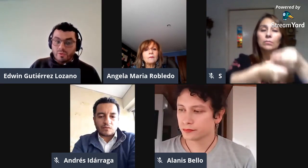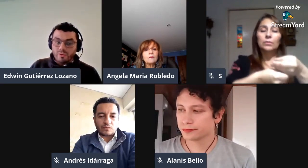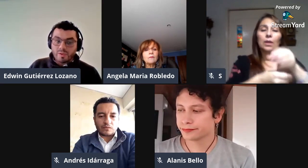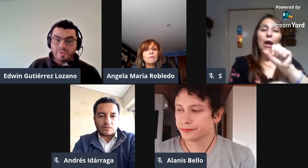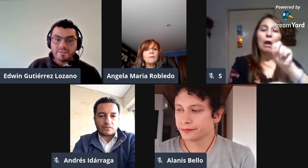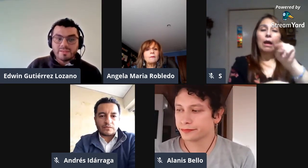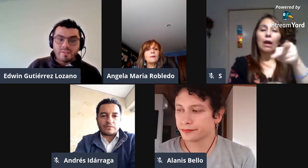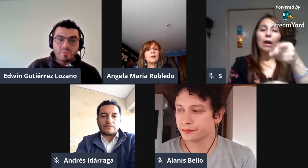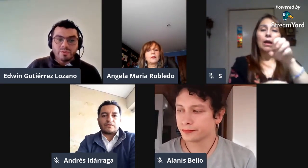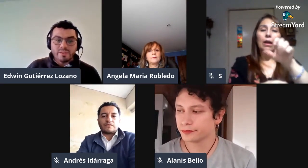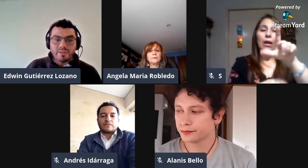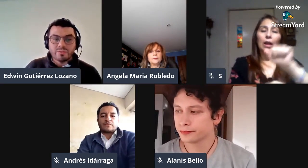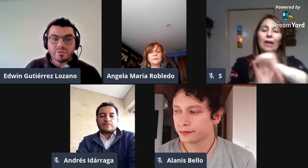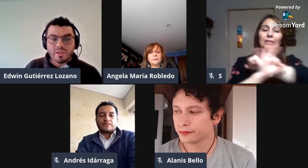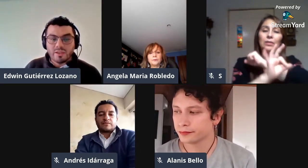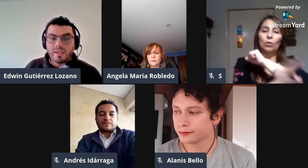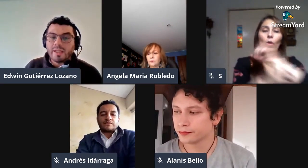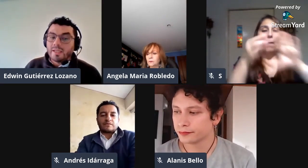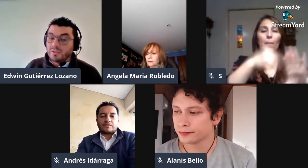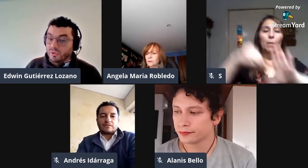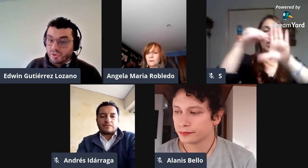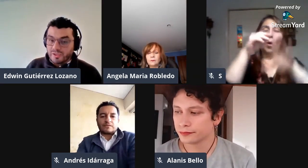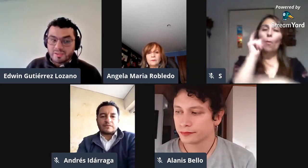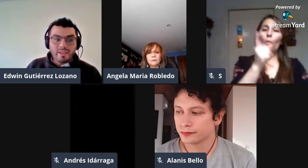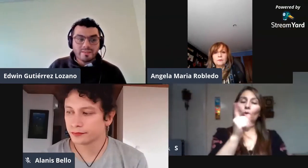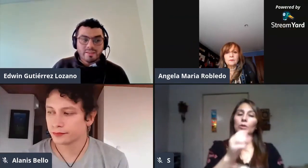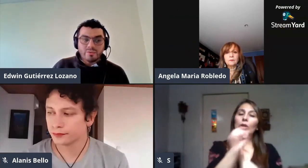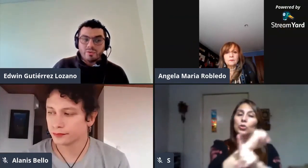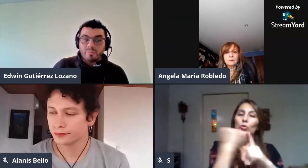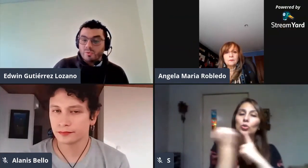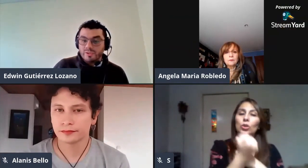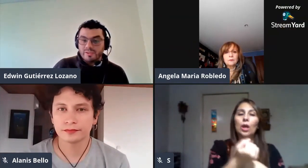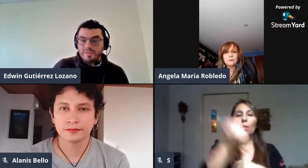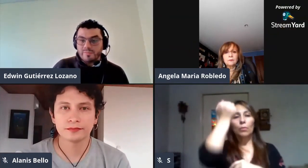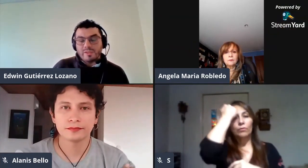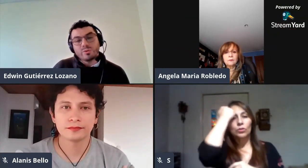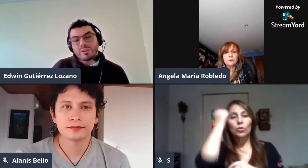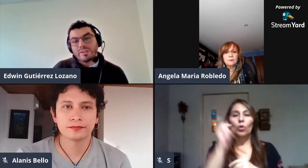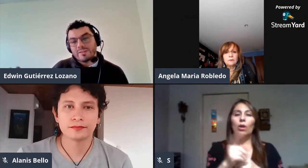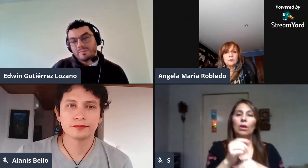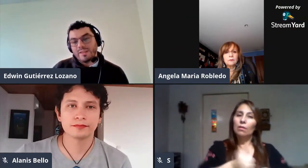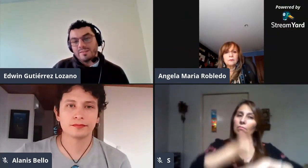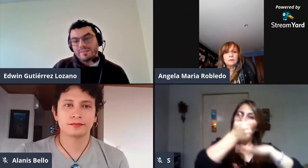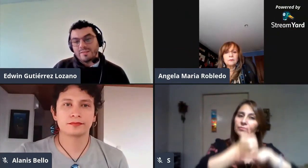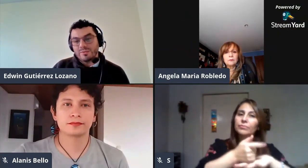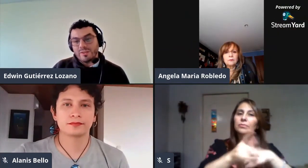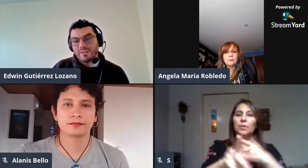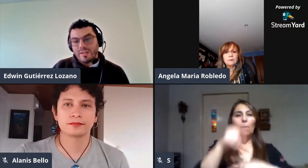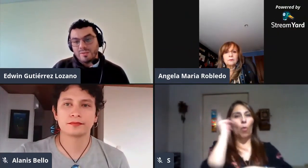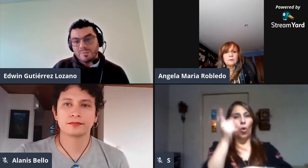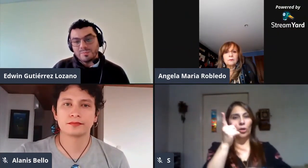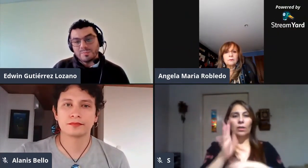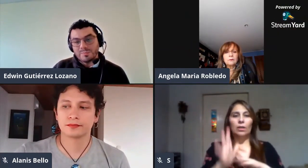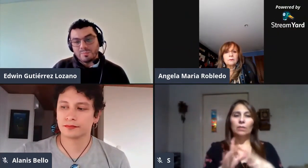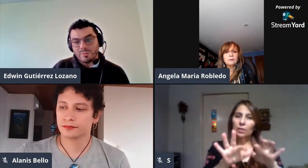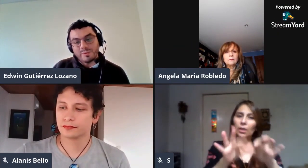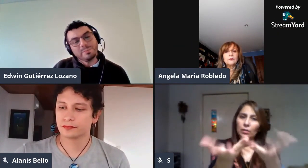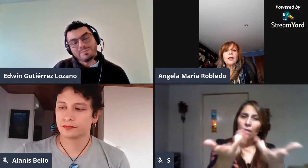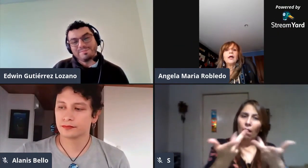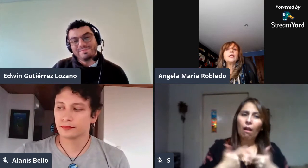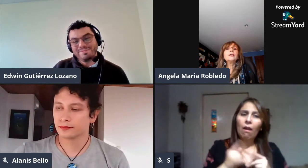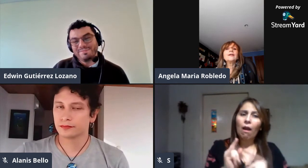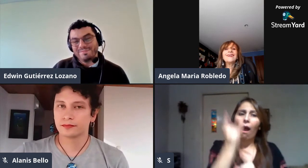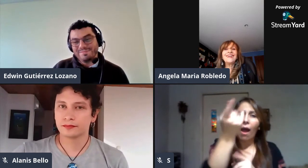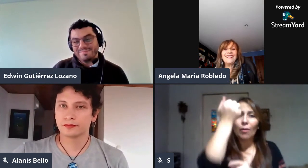Robledo es psicóloga, magíster en política social, docente, escritora y política. Entonces, ¿quieres decirnos algo,